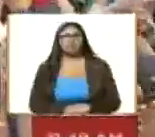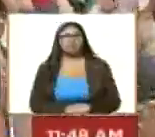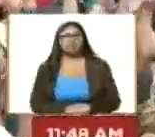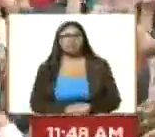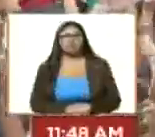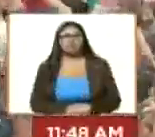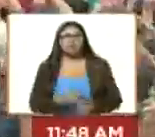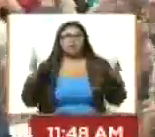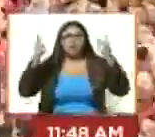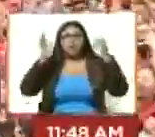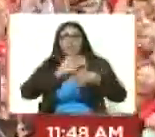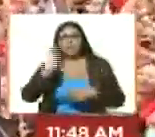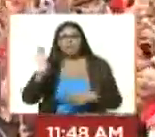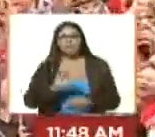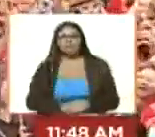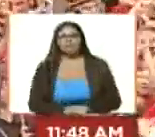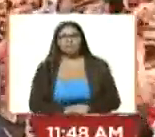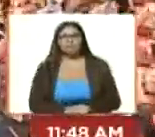¡Que viva la patria!